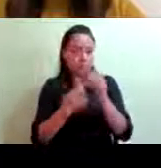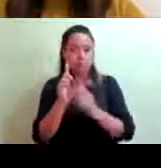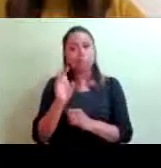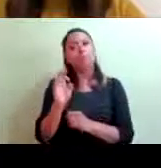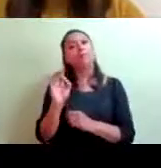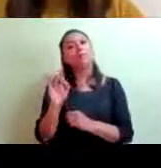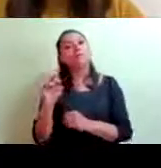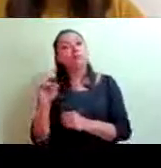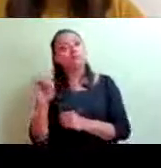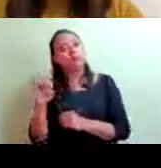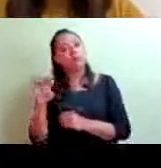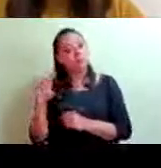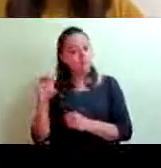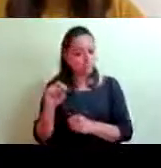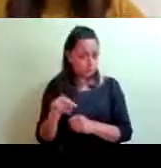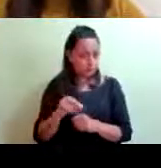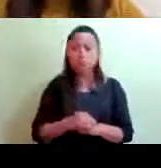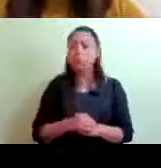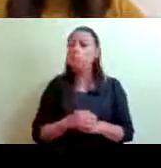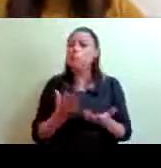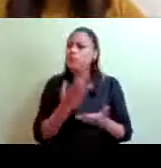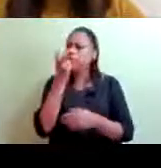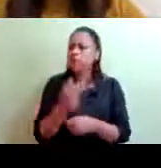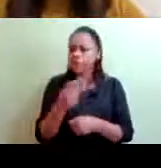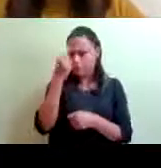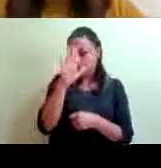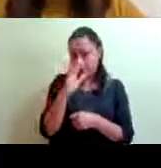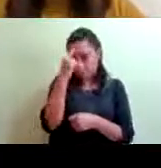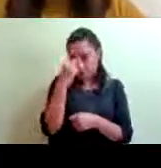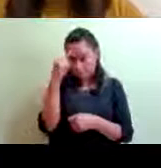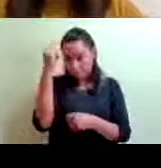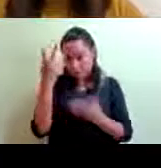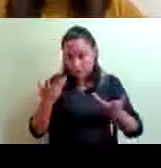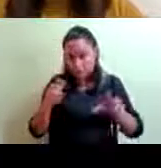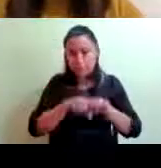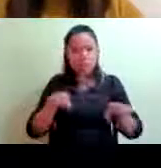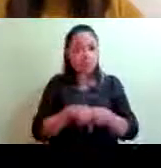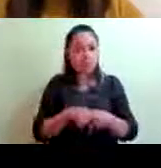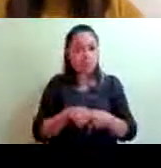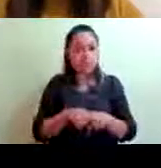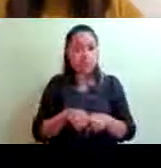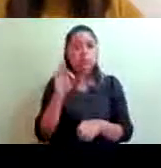suelo. Y todo esto facilita y propicia este cambio de forestal agrícola.